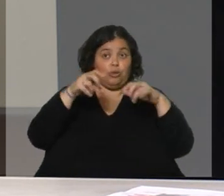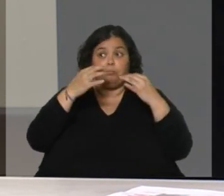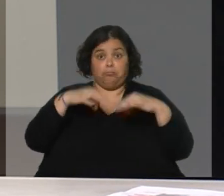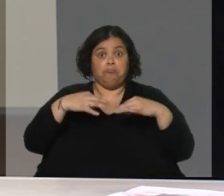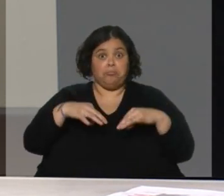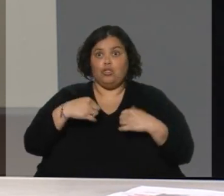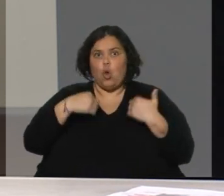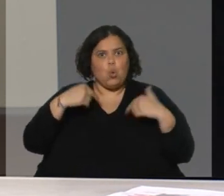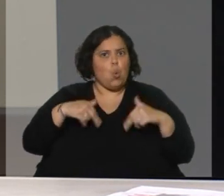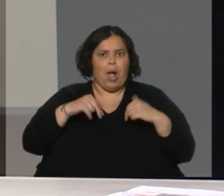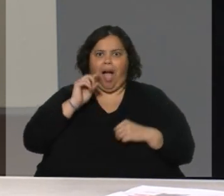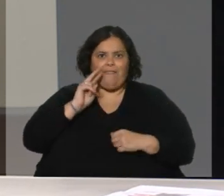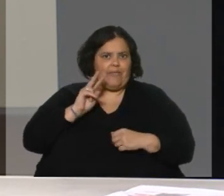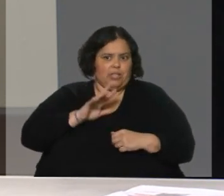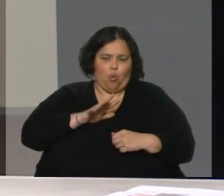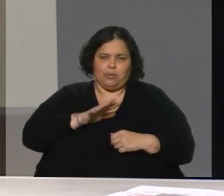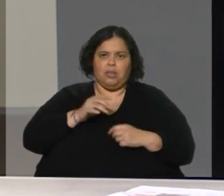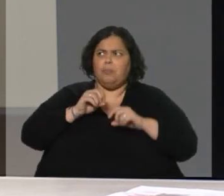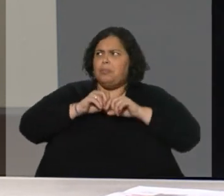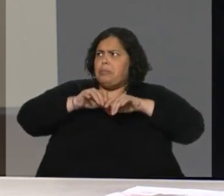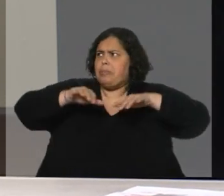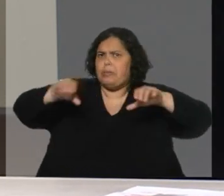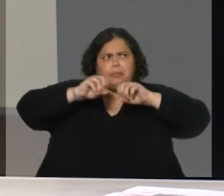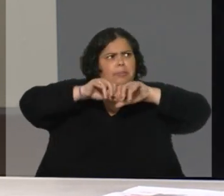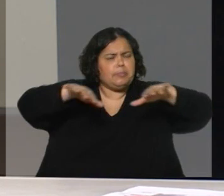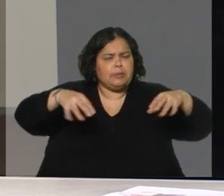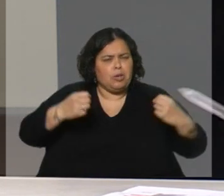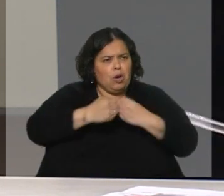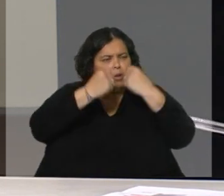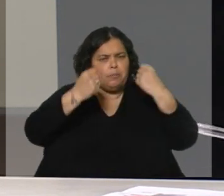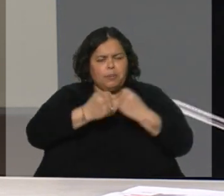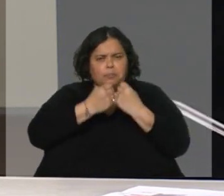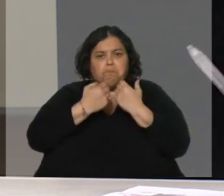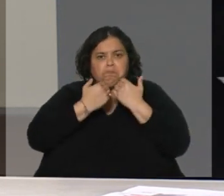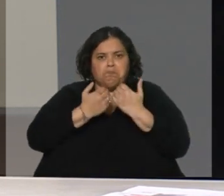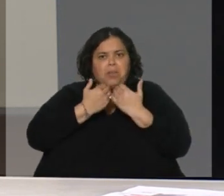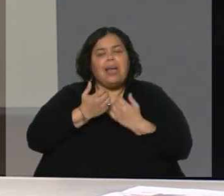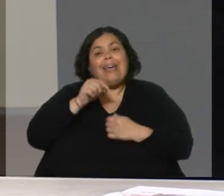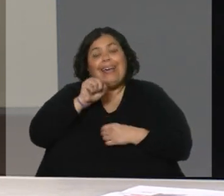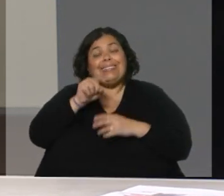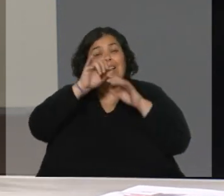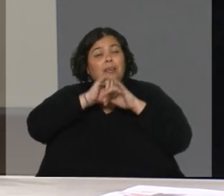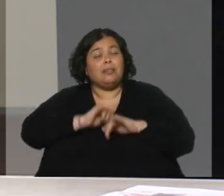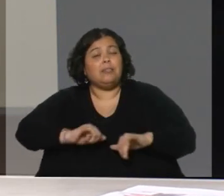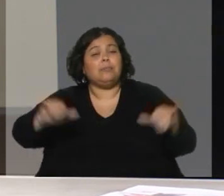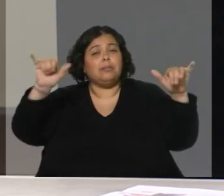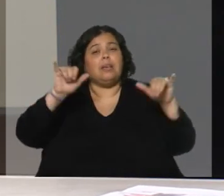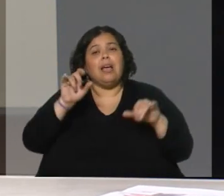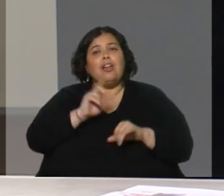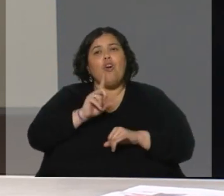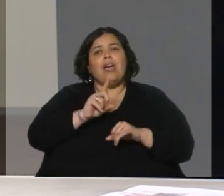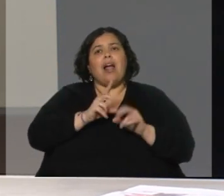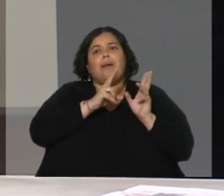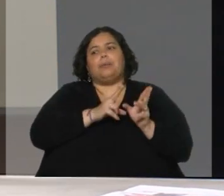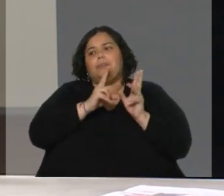había visto una afectación de esa dimensión no no creo que la que la entrega de la de la información haya sido